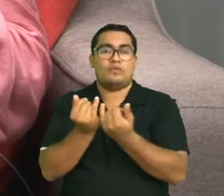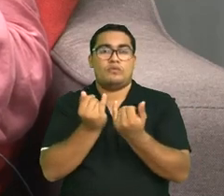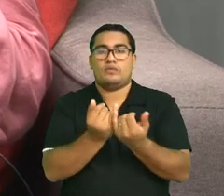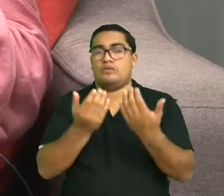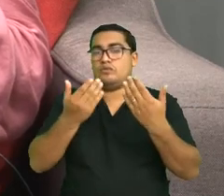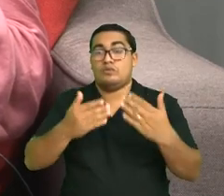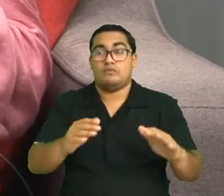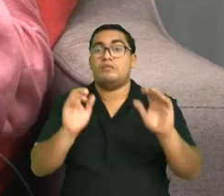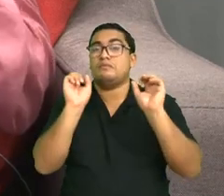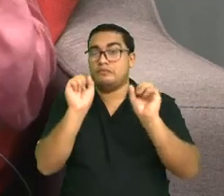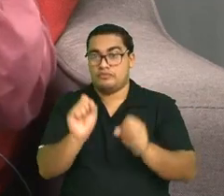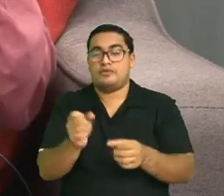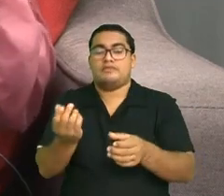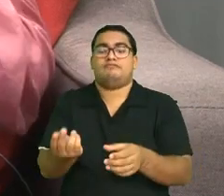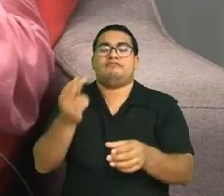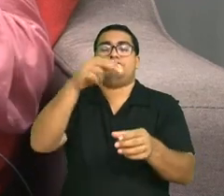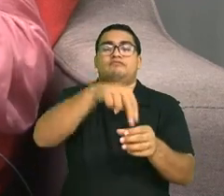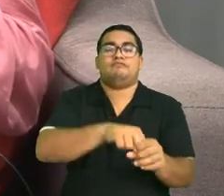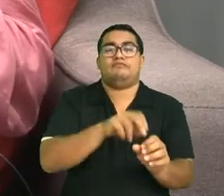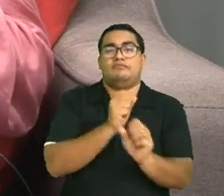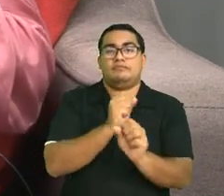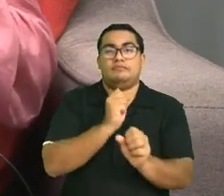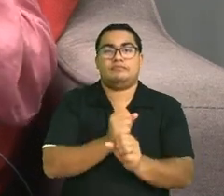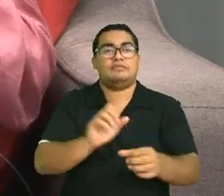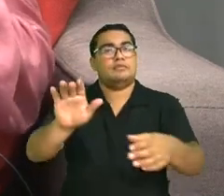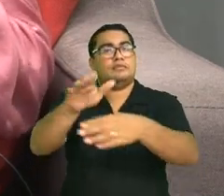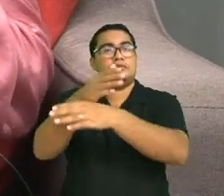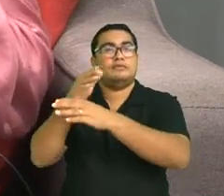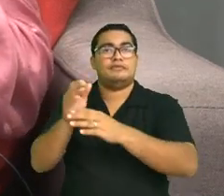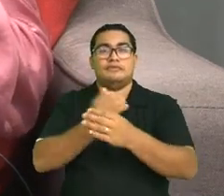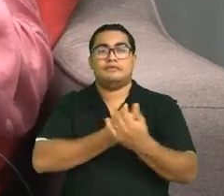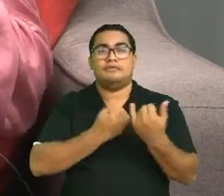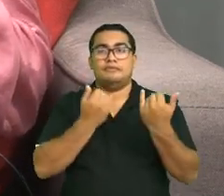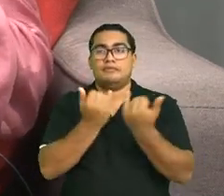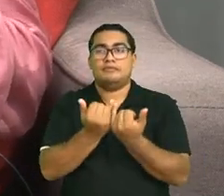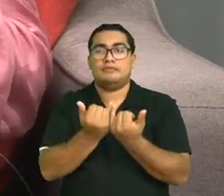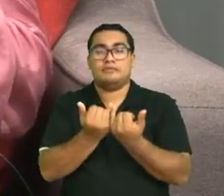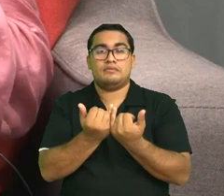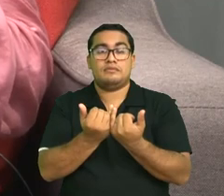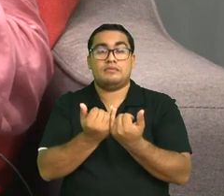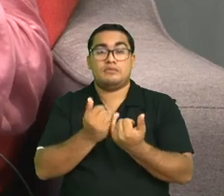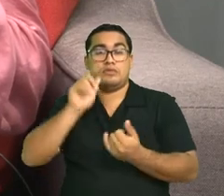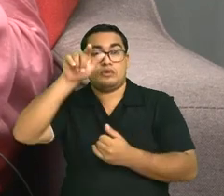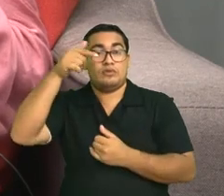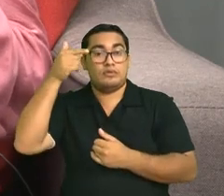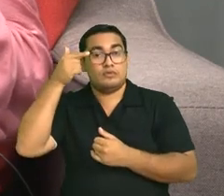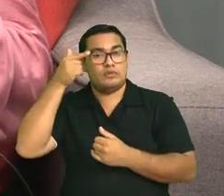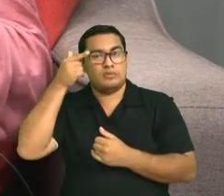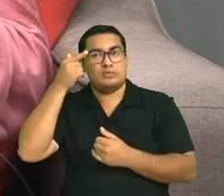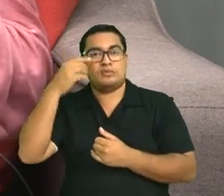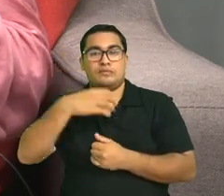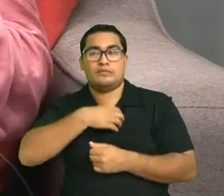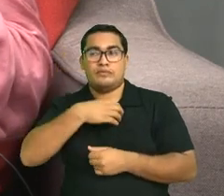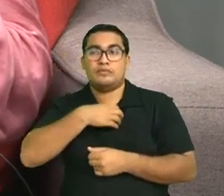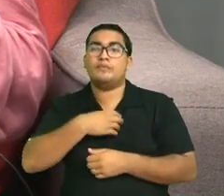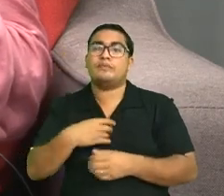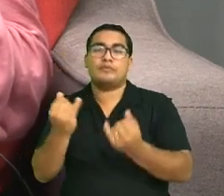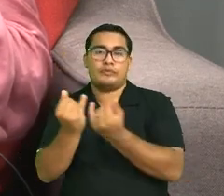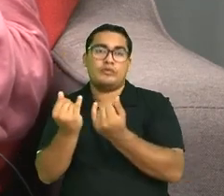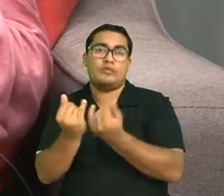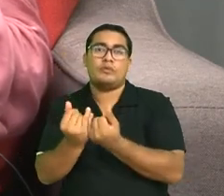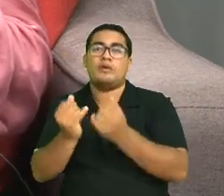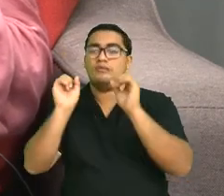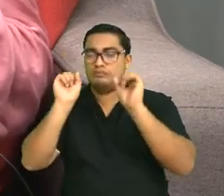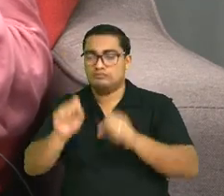trabajo en las diferentes instituciones, no solamente del sector público, sino que también del sector